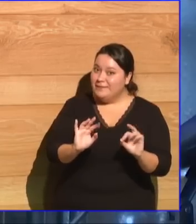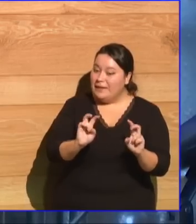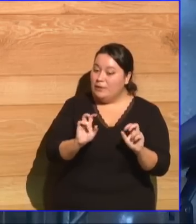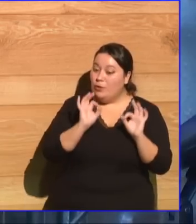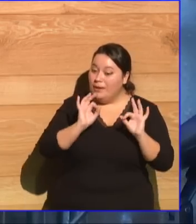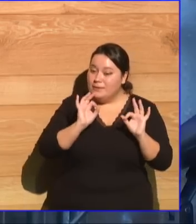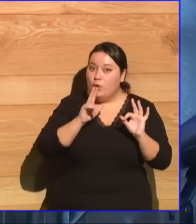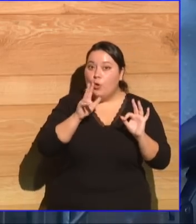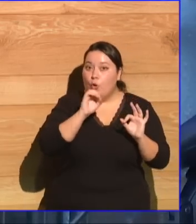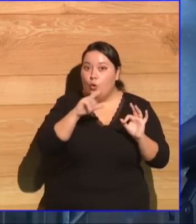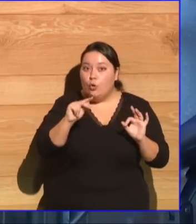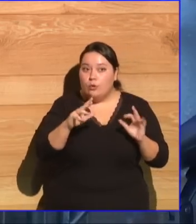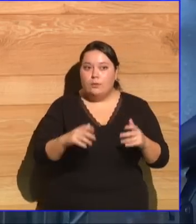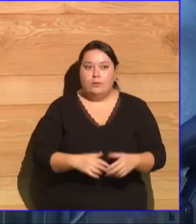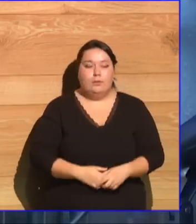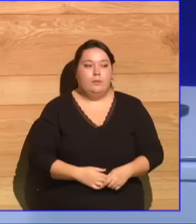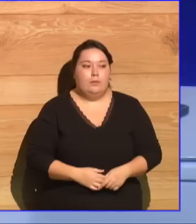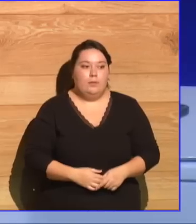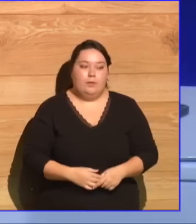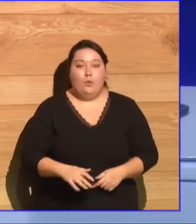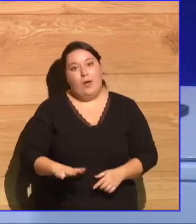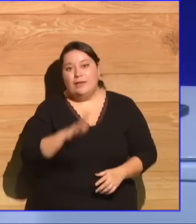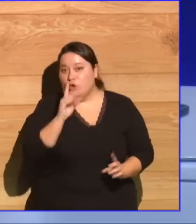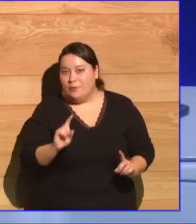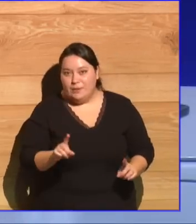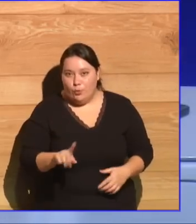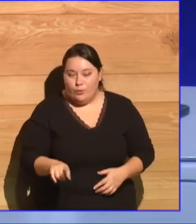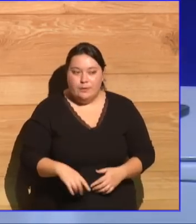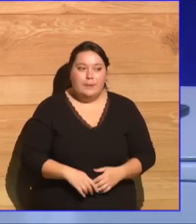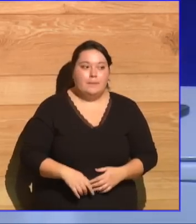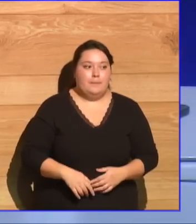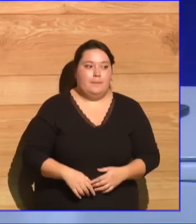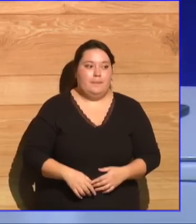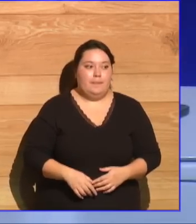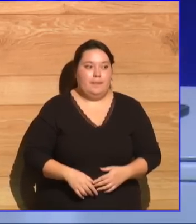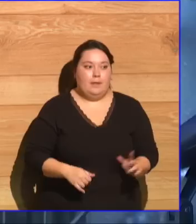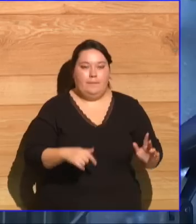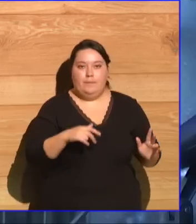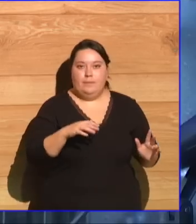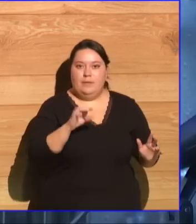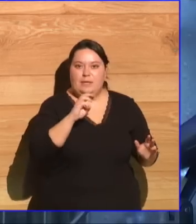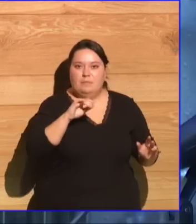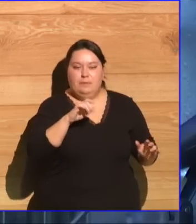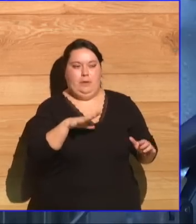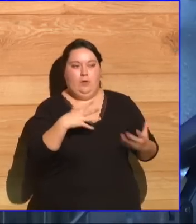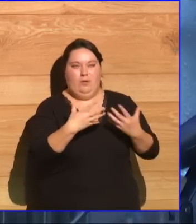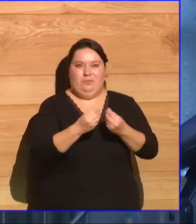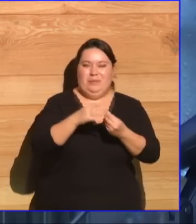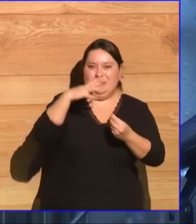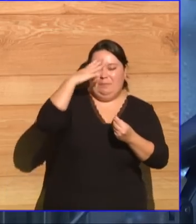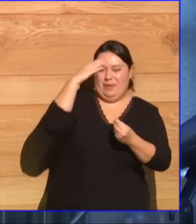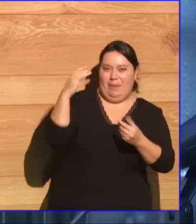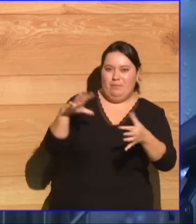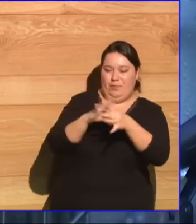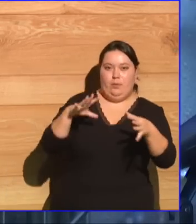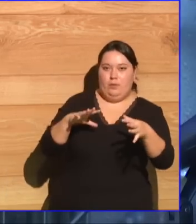titular A ti tampoco te pillan, ¿eh, Rodrigo? y que Spielberg no va con Peter Pan precisamente. Spielberg va con